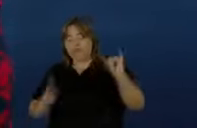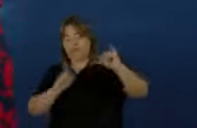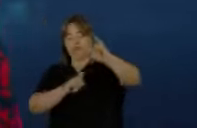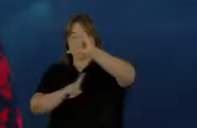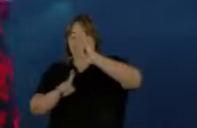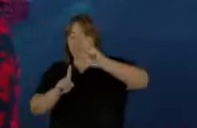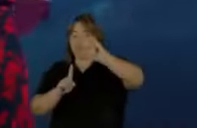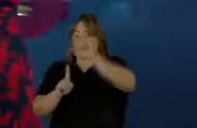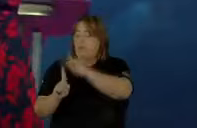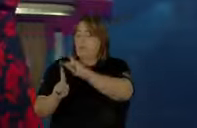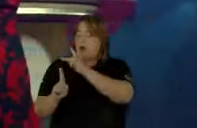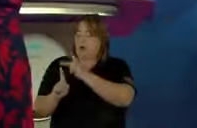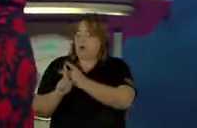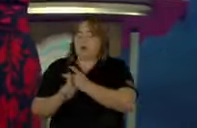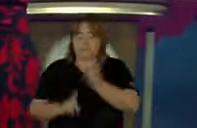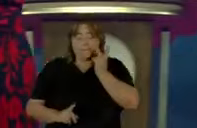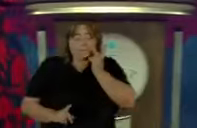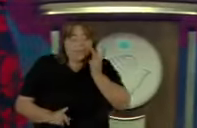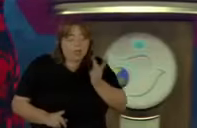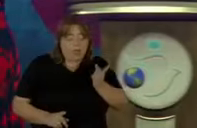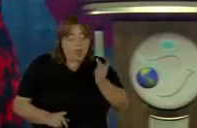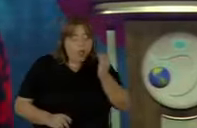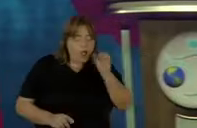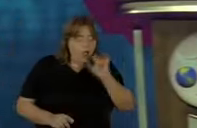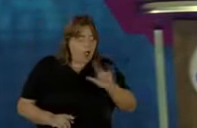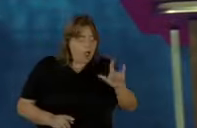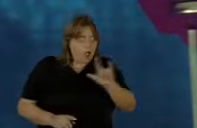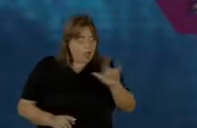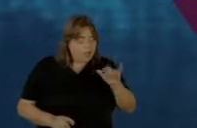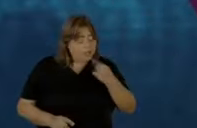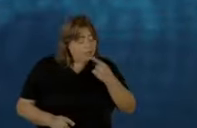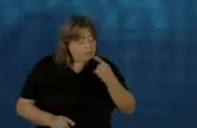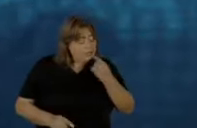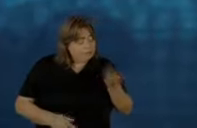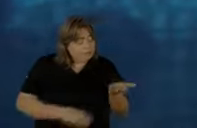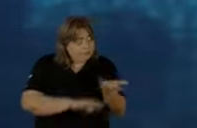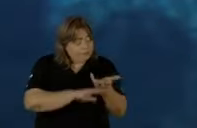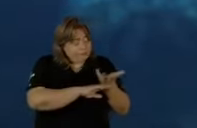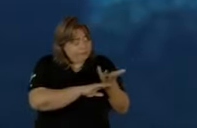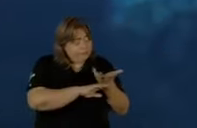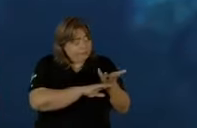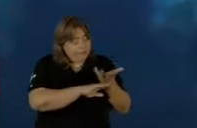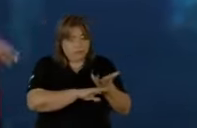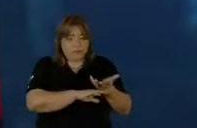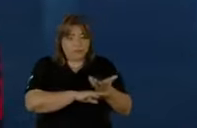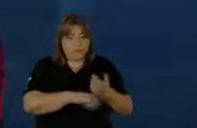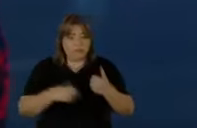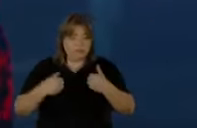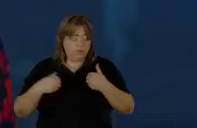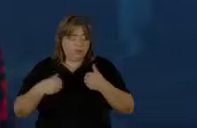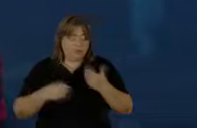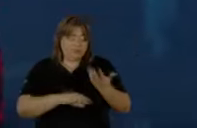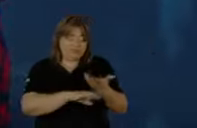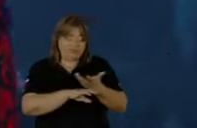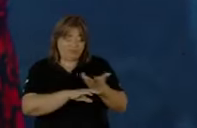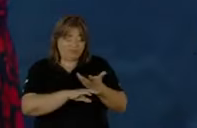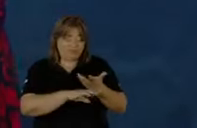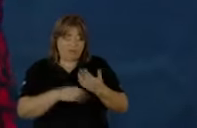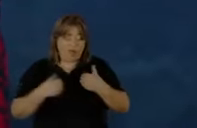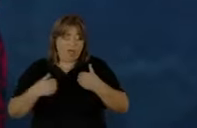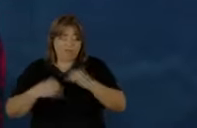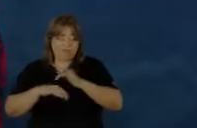Dios, mirando con ojos de amor. Y cuando aquel hombre le pidió una limosna, le dijo, bueno... Yo no tengo, nosotros estamos empezando el